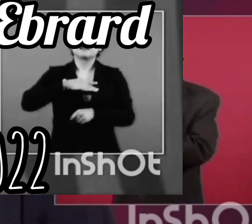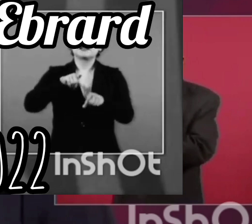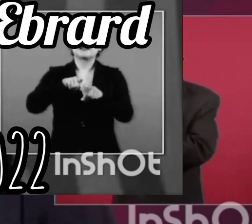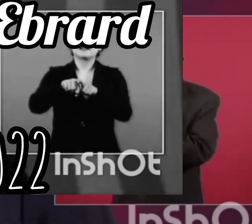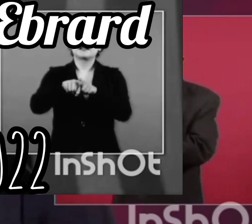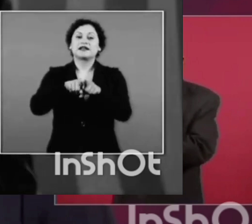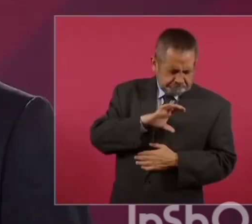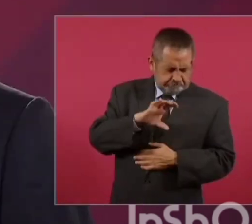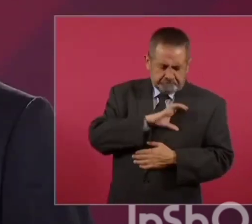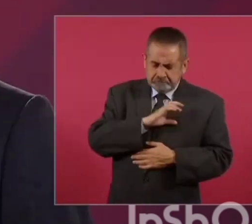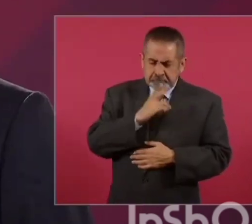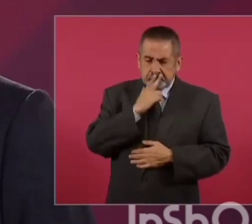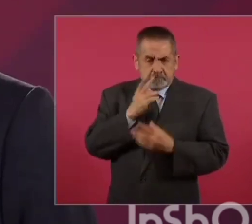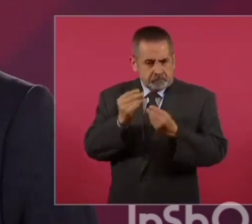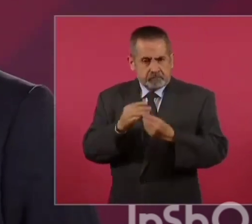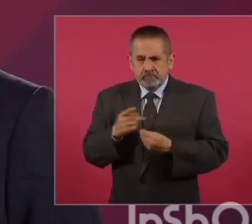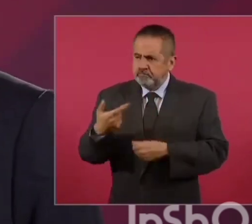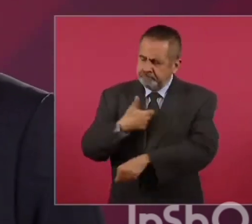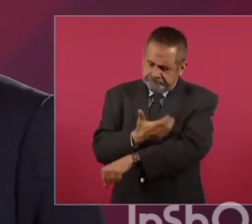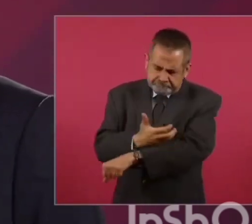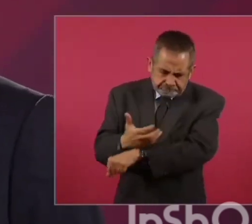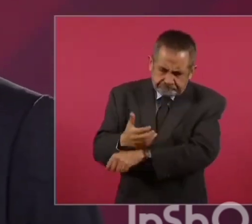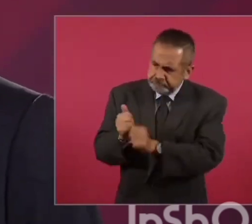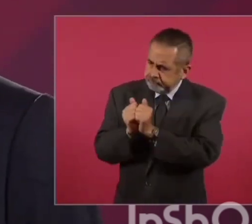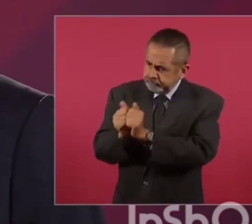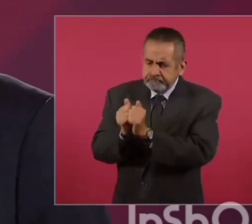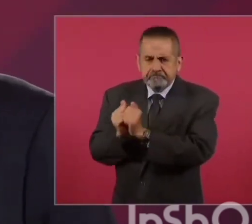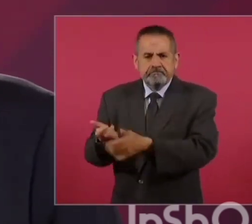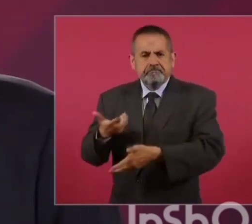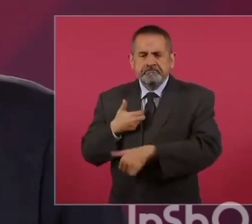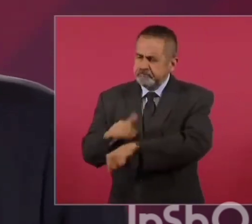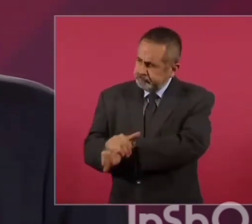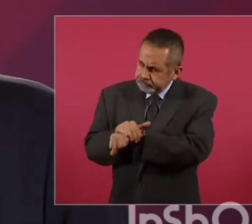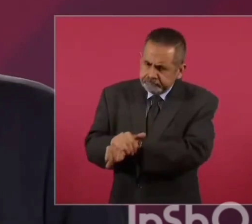Marcelo Ebrard, nuestro compañero, nuestro amigo,